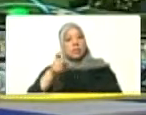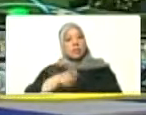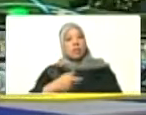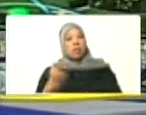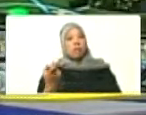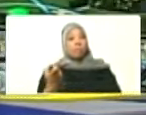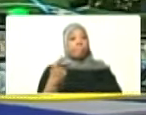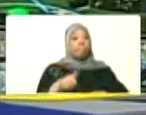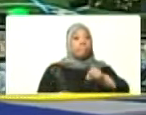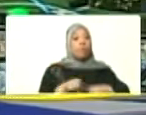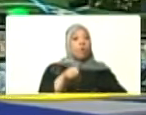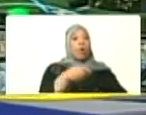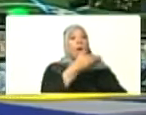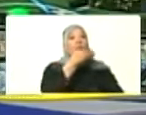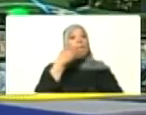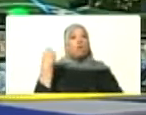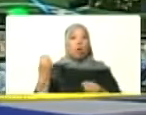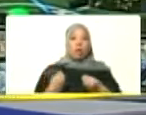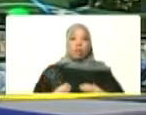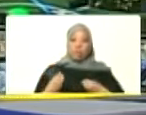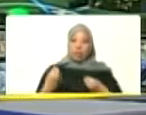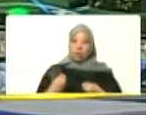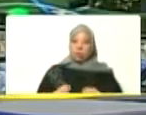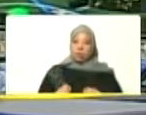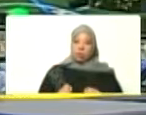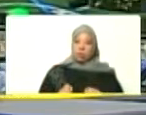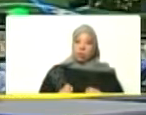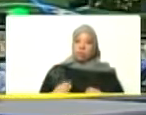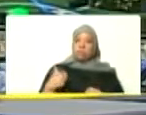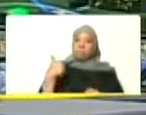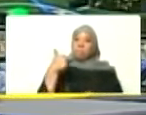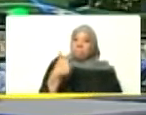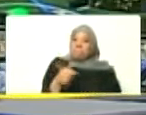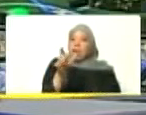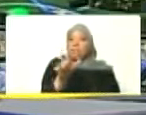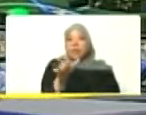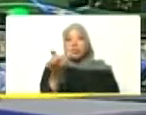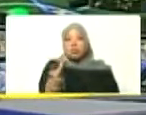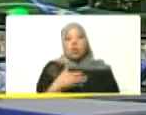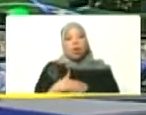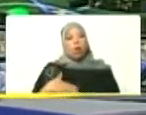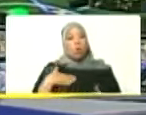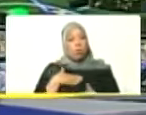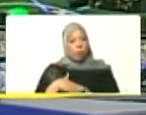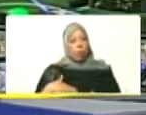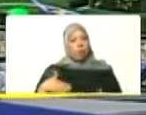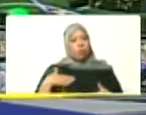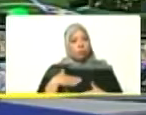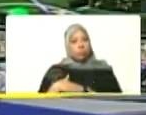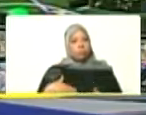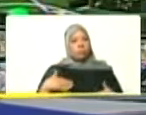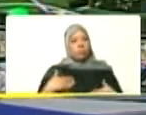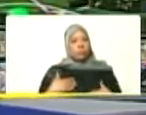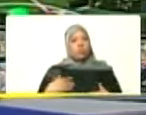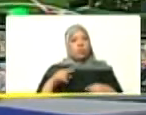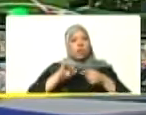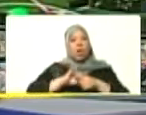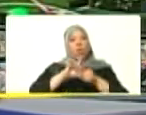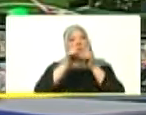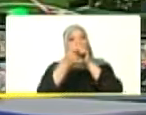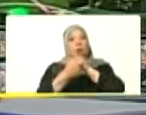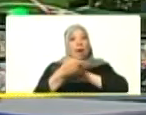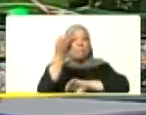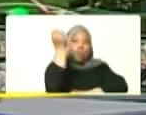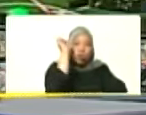para mejorar la vida, el vivir viviendo, para construir una transición al